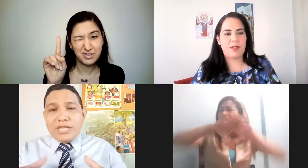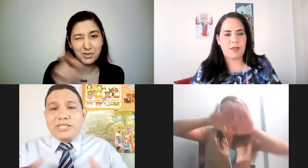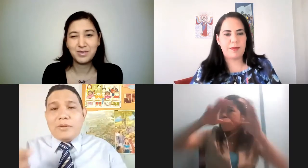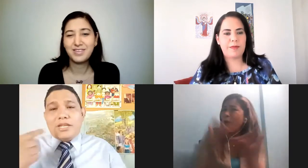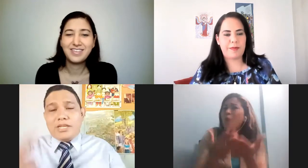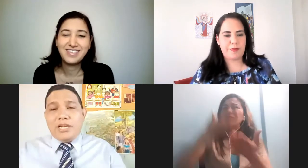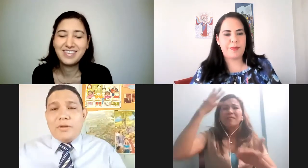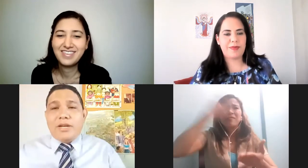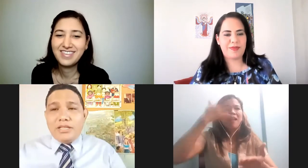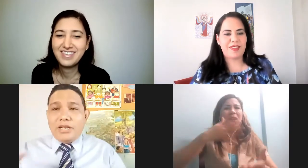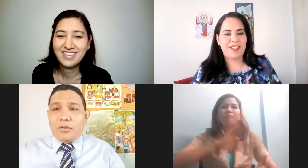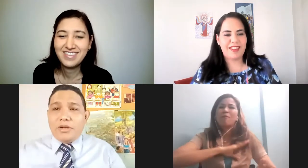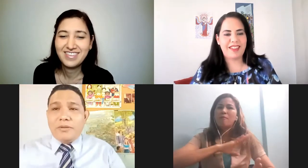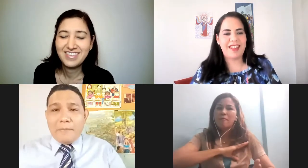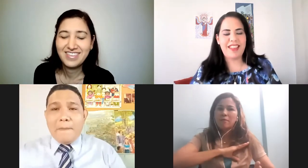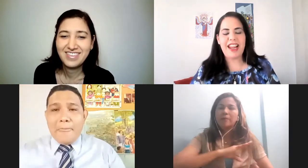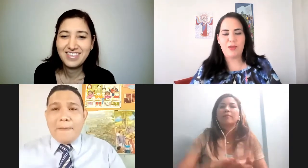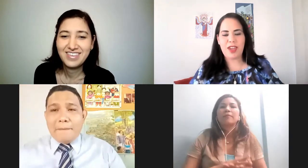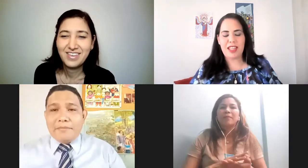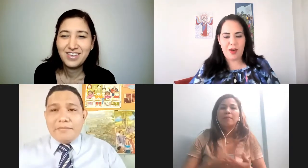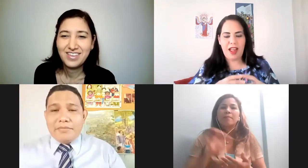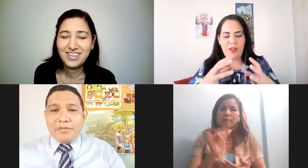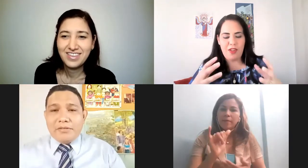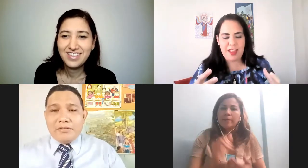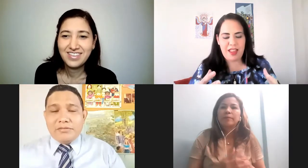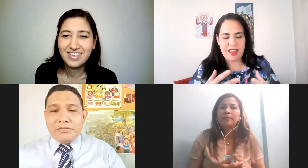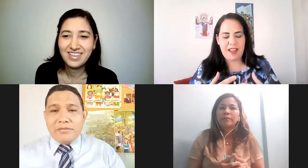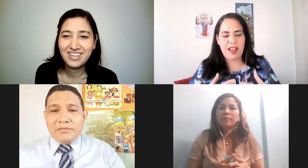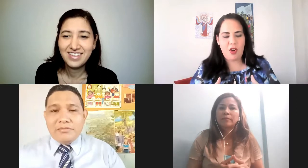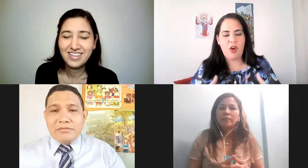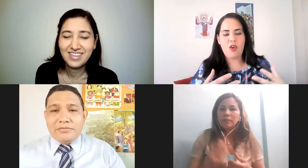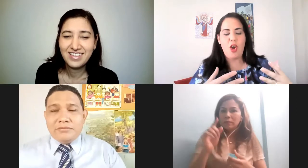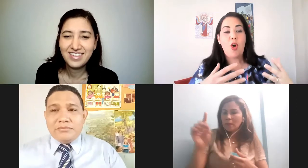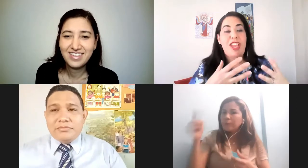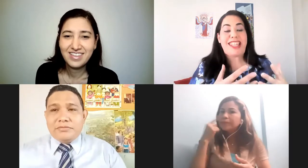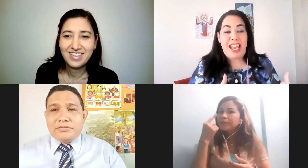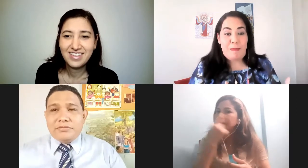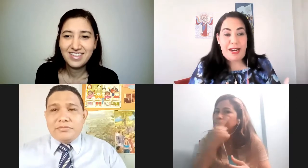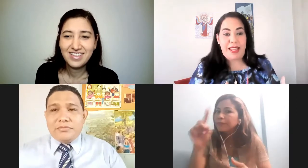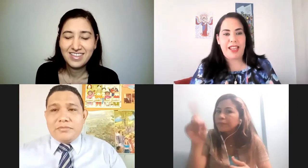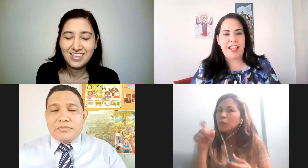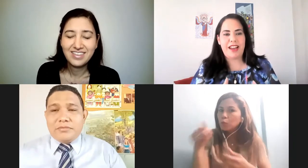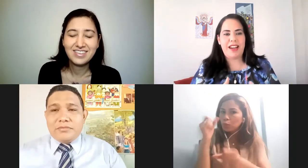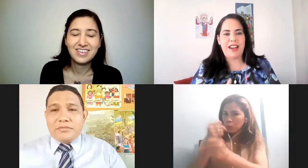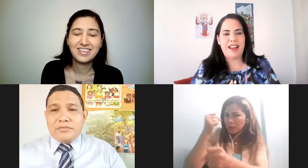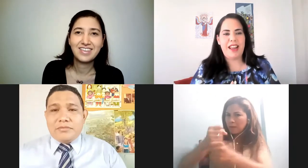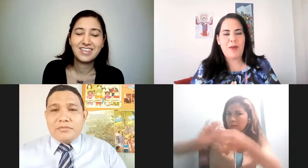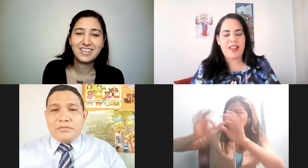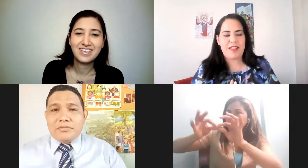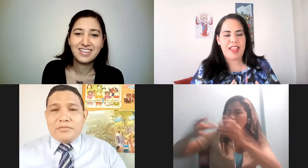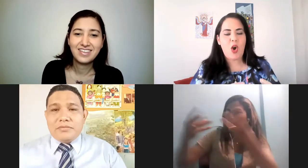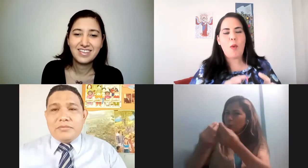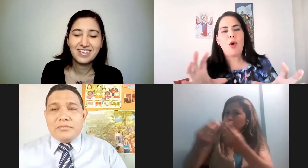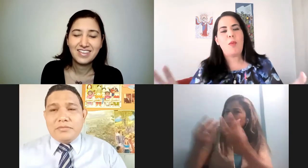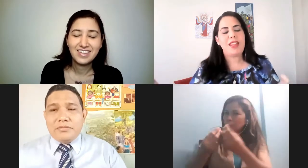su comunidad saben que ese es el equivalente y el nombre. Dalia, tú que has trabajado de Sí. cerca con intérpretes en lengua